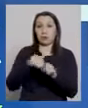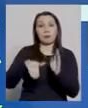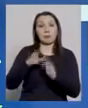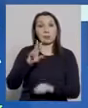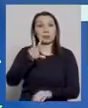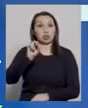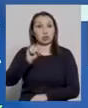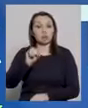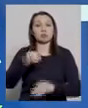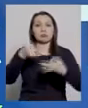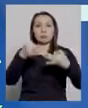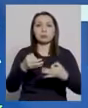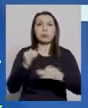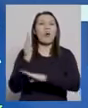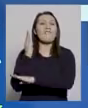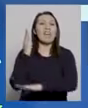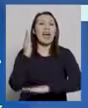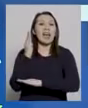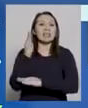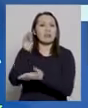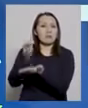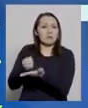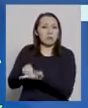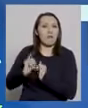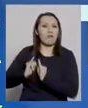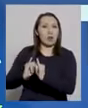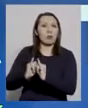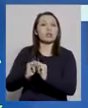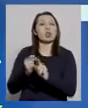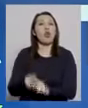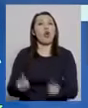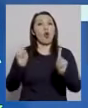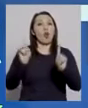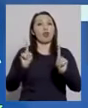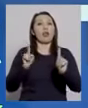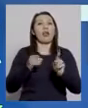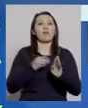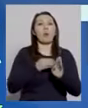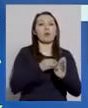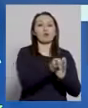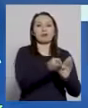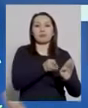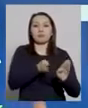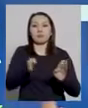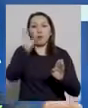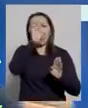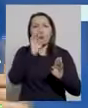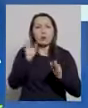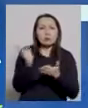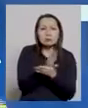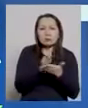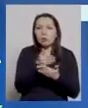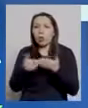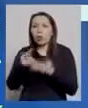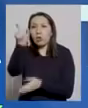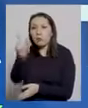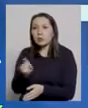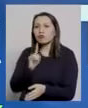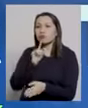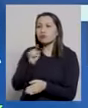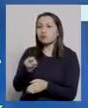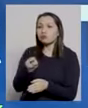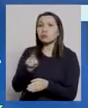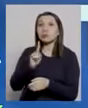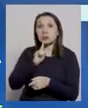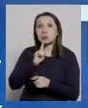hemos logrado consolidar una base de datos que ahora nos permite tener otra fuente de datos que nos permite buscar o intentar encontrar aquellas personas